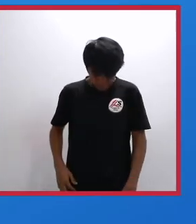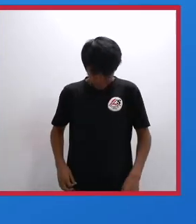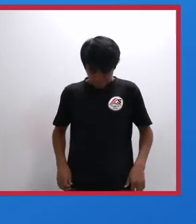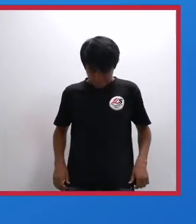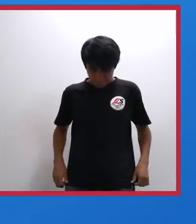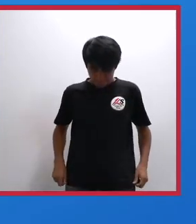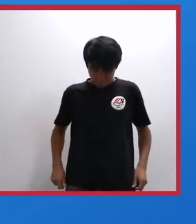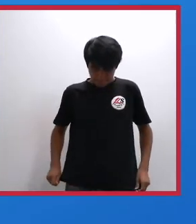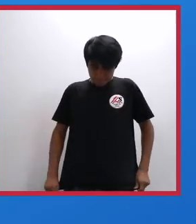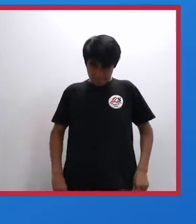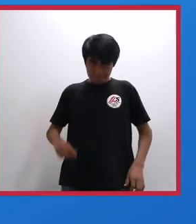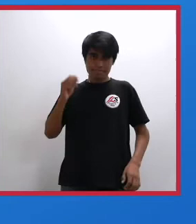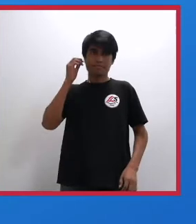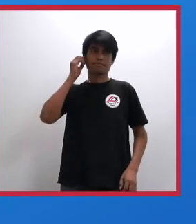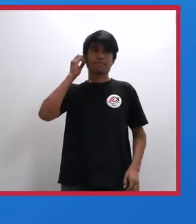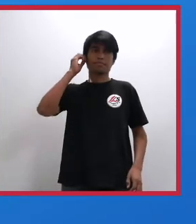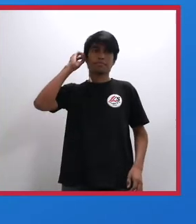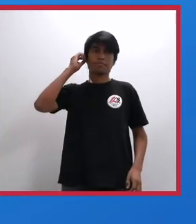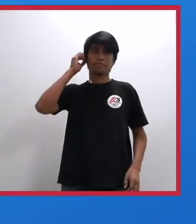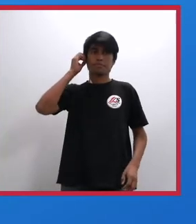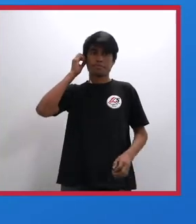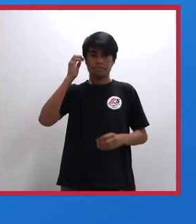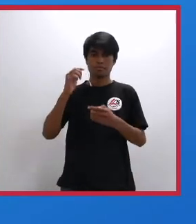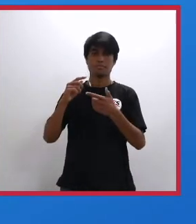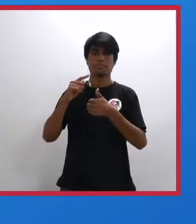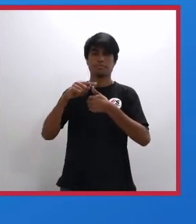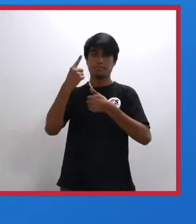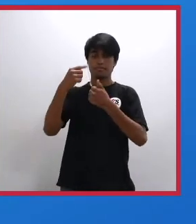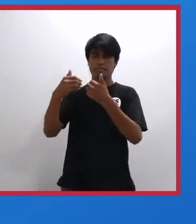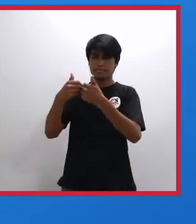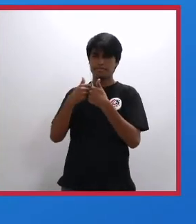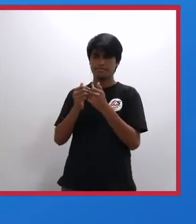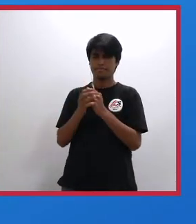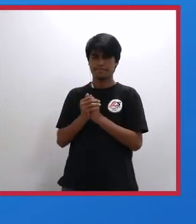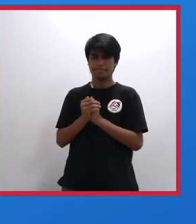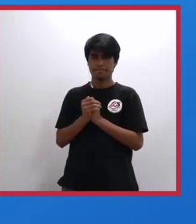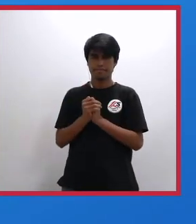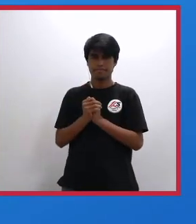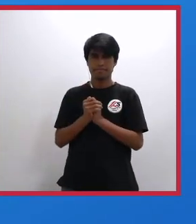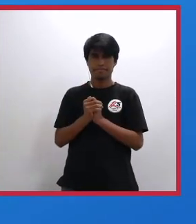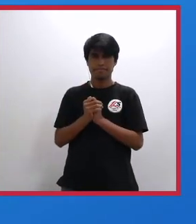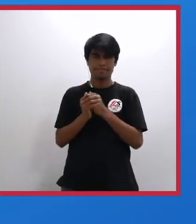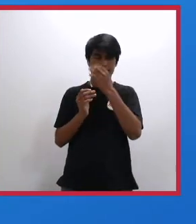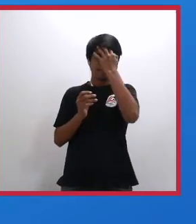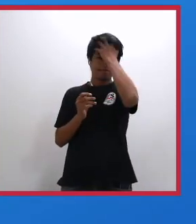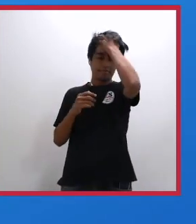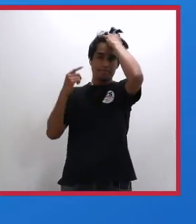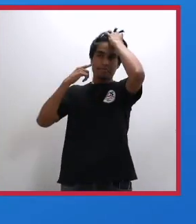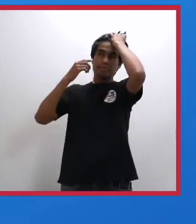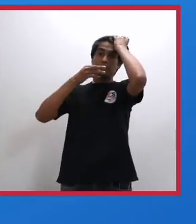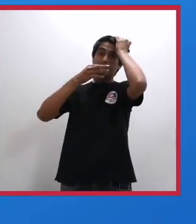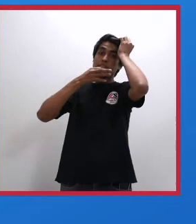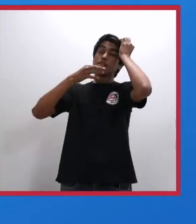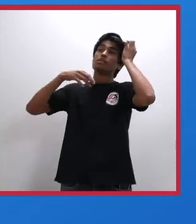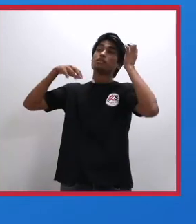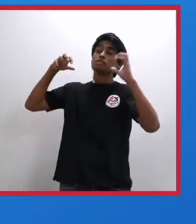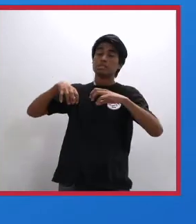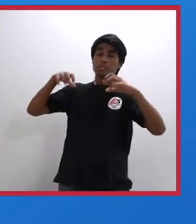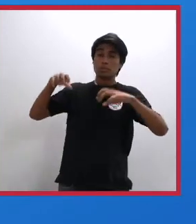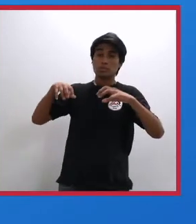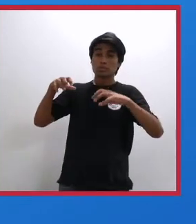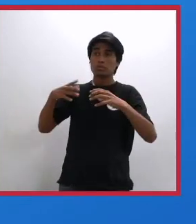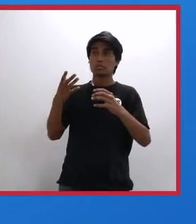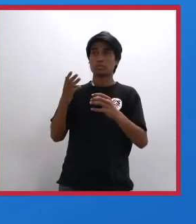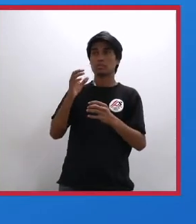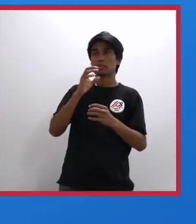la pregunta, el comentario primero dice: cuando debido a las lluvias nos vemos en la